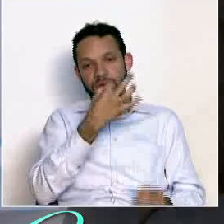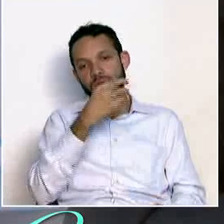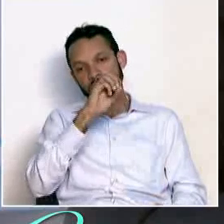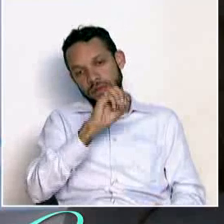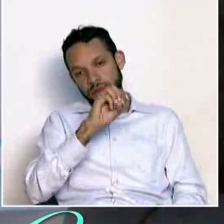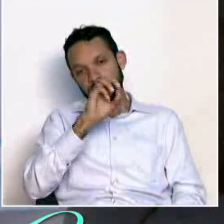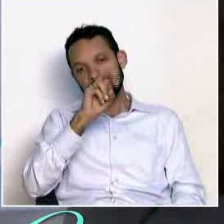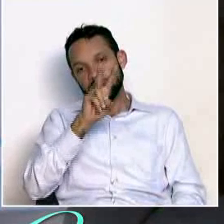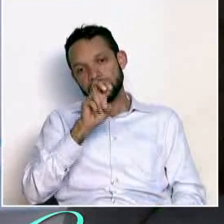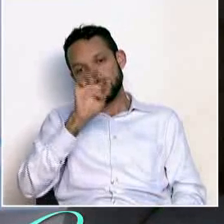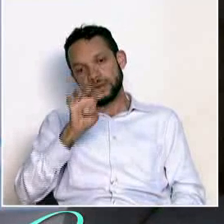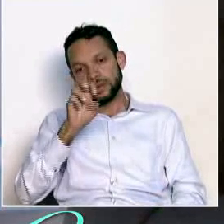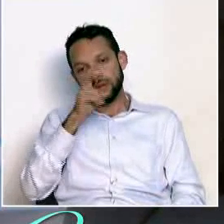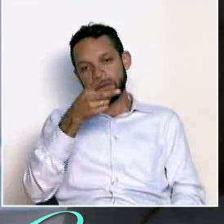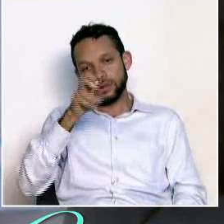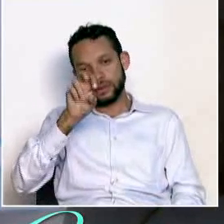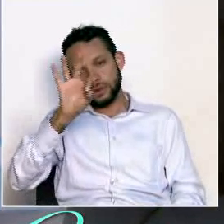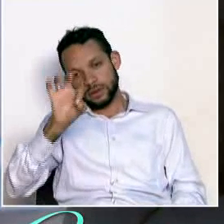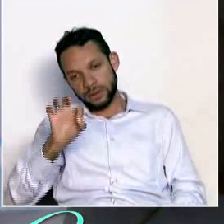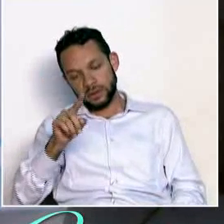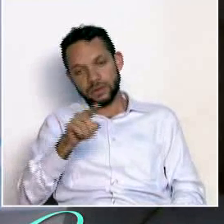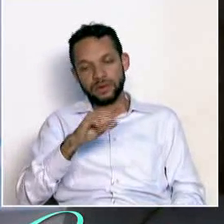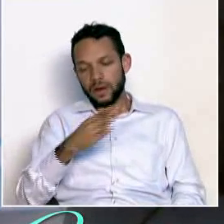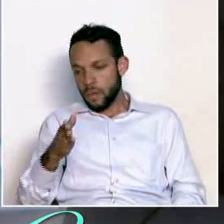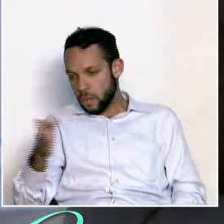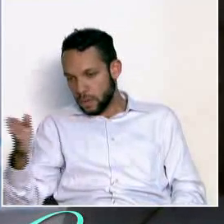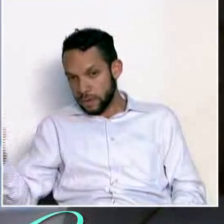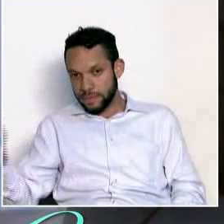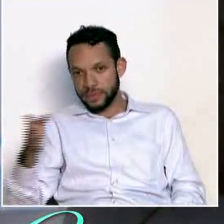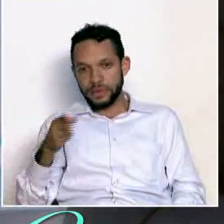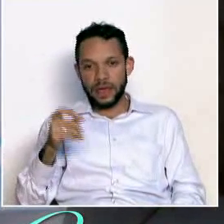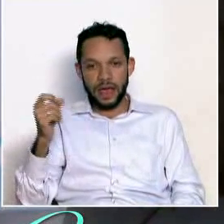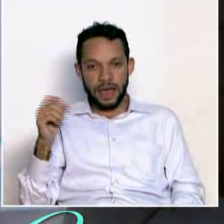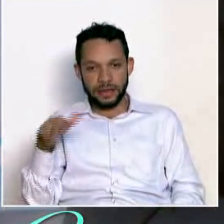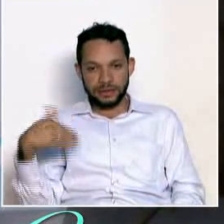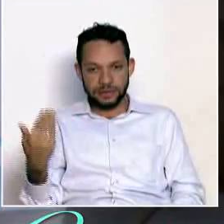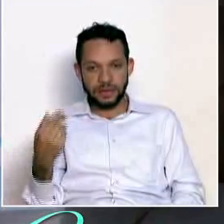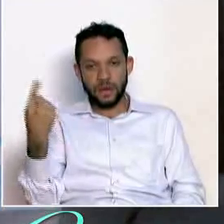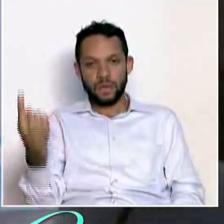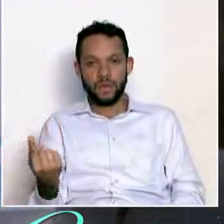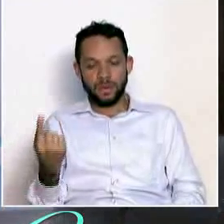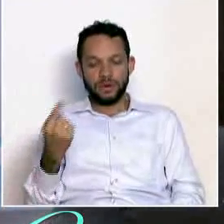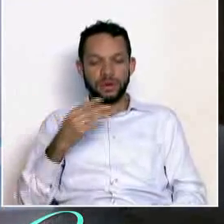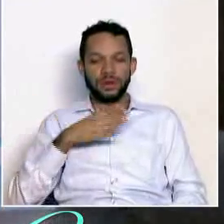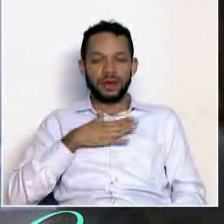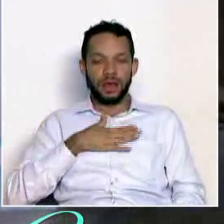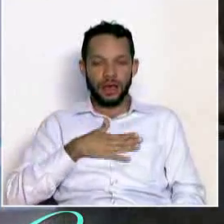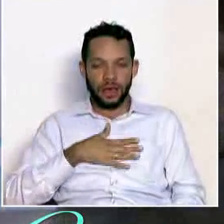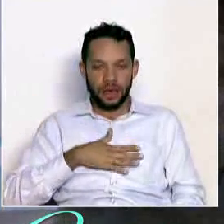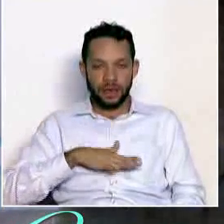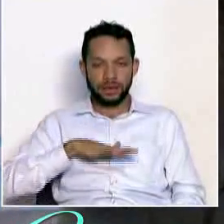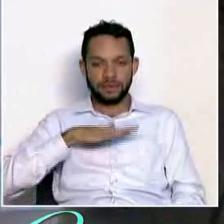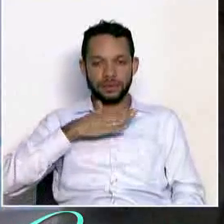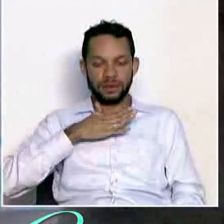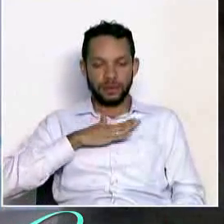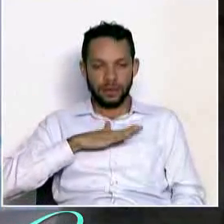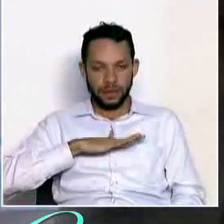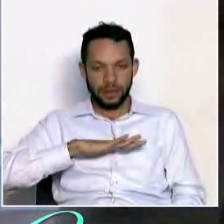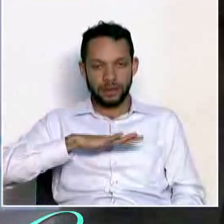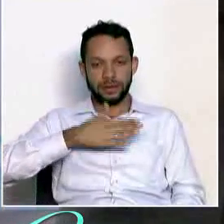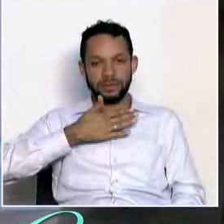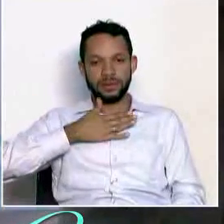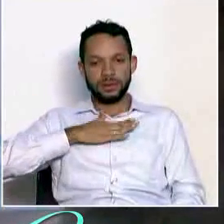recuerdes. Ahora una agradable sensación de tranquilidad comienza a invadir todo tu